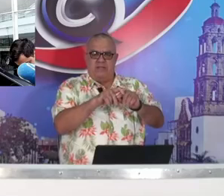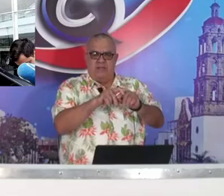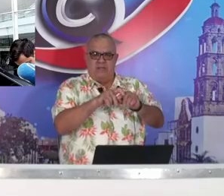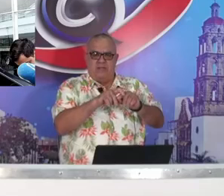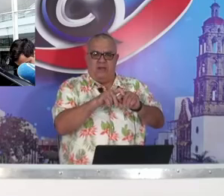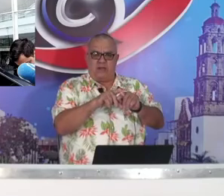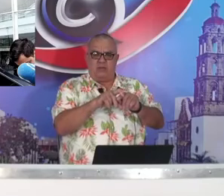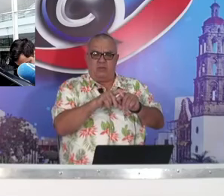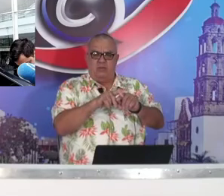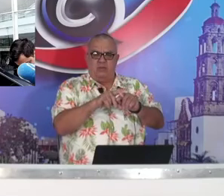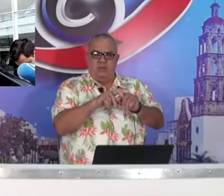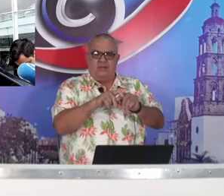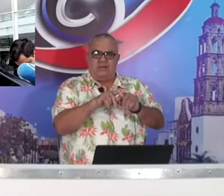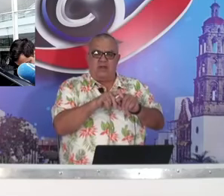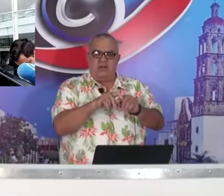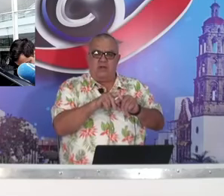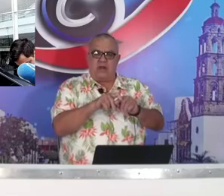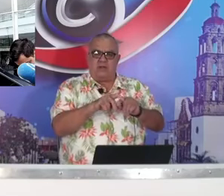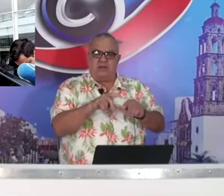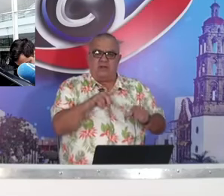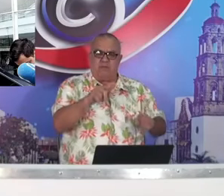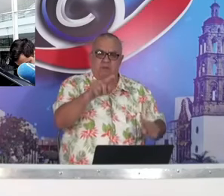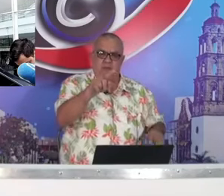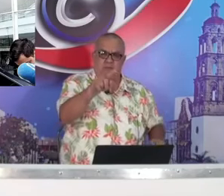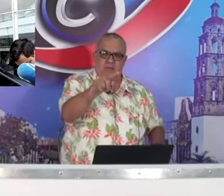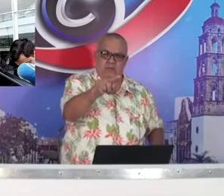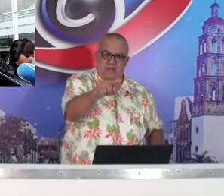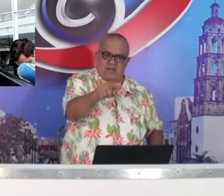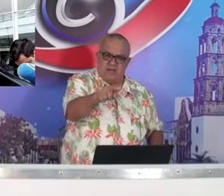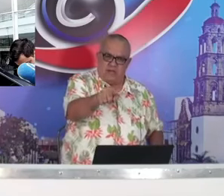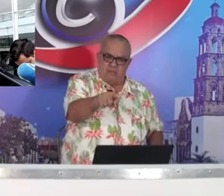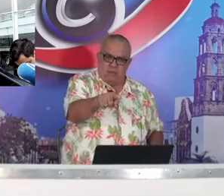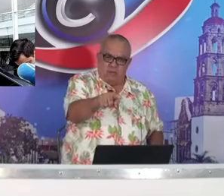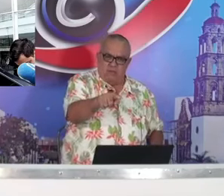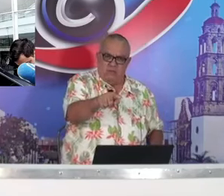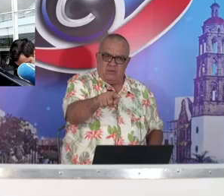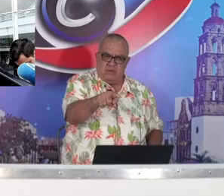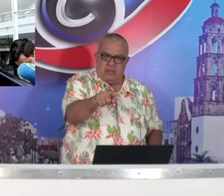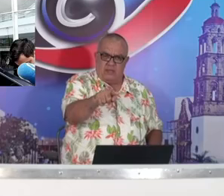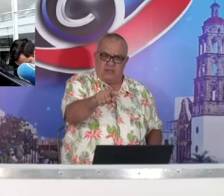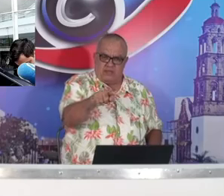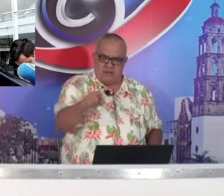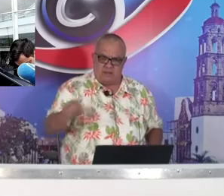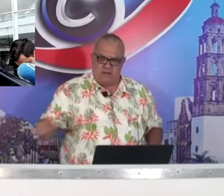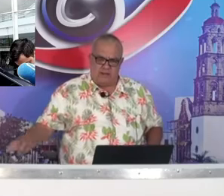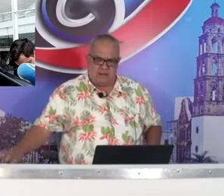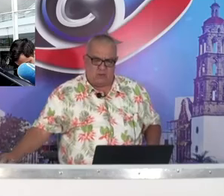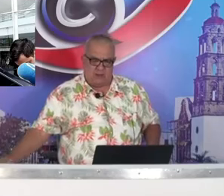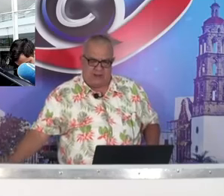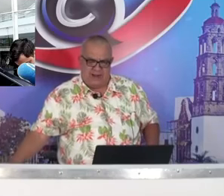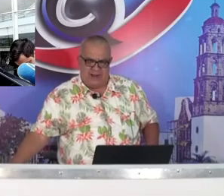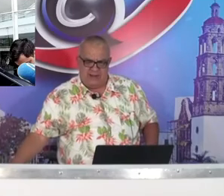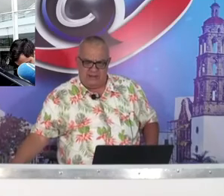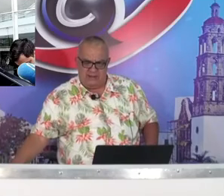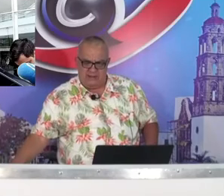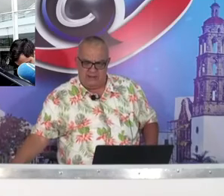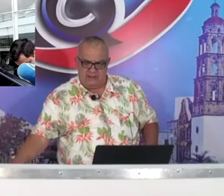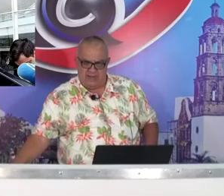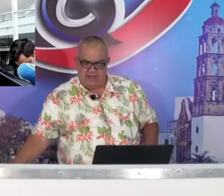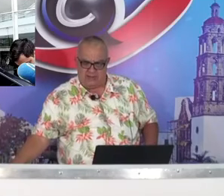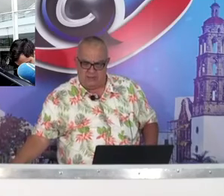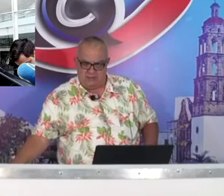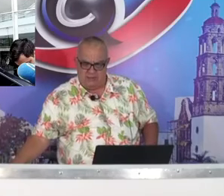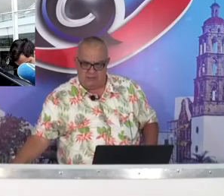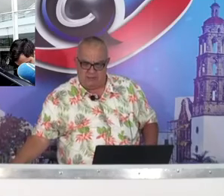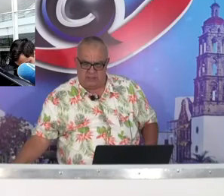6 del rastro, 146 millones de pesos. Es que este tipo que vemos aquí en sus pantallas con cara